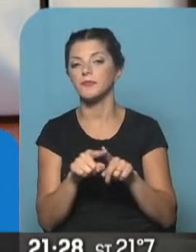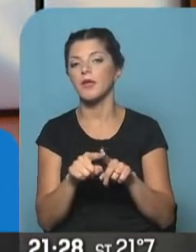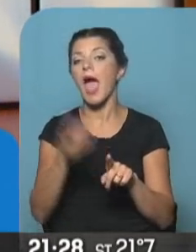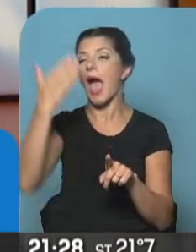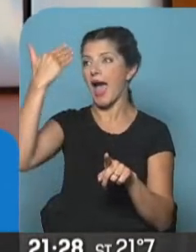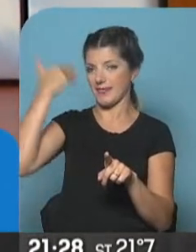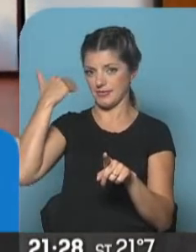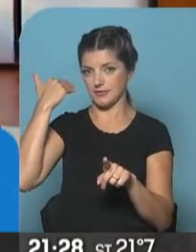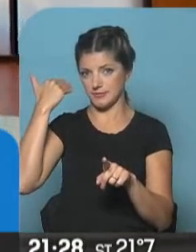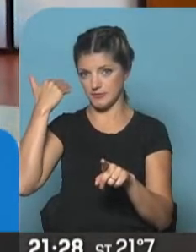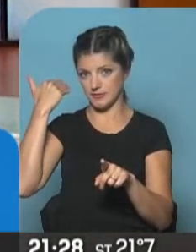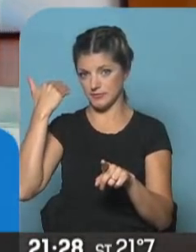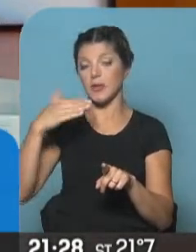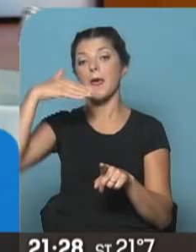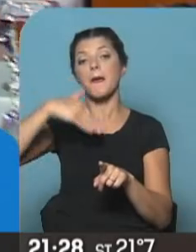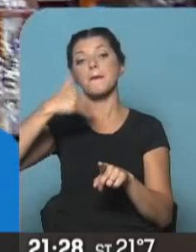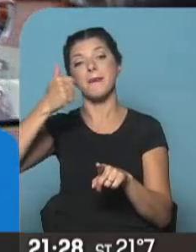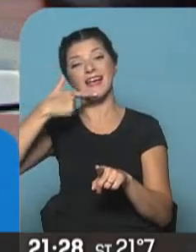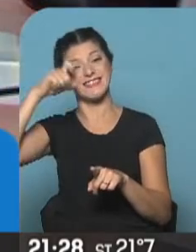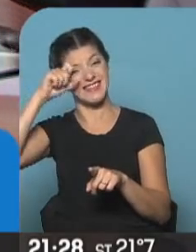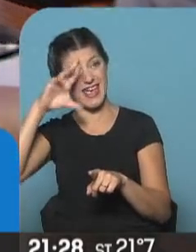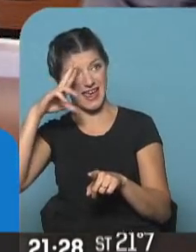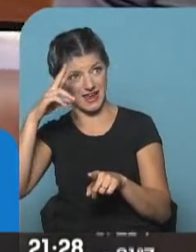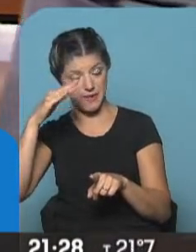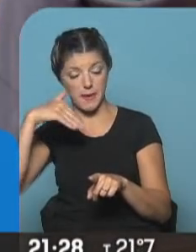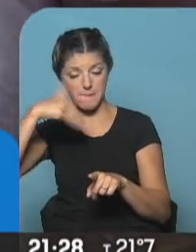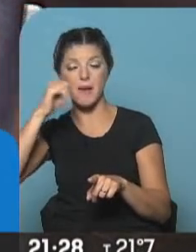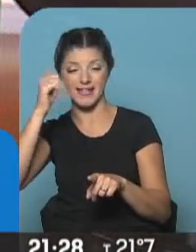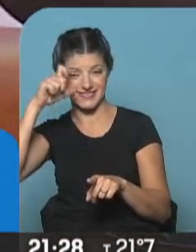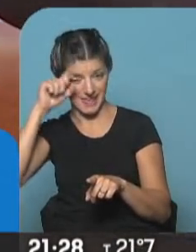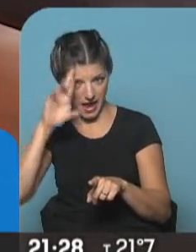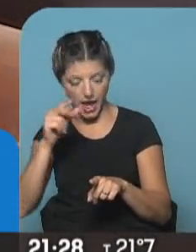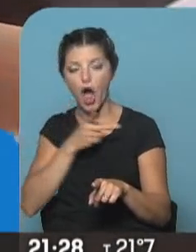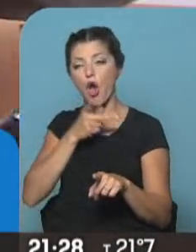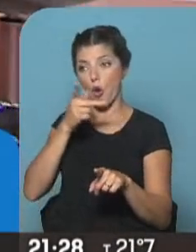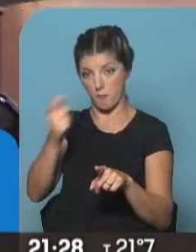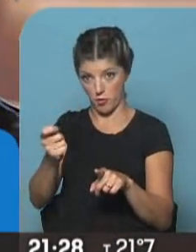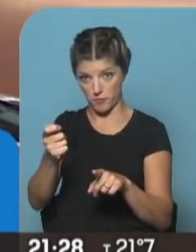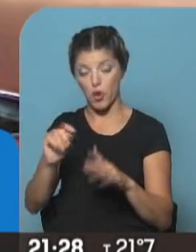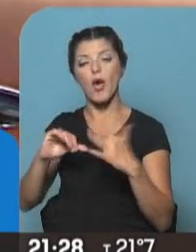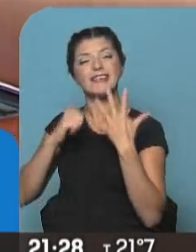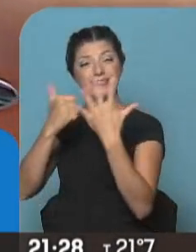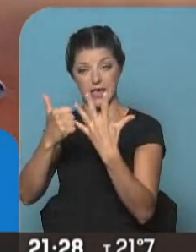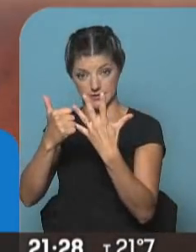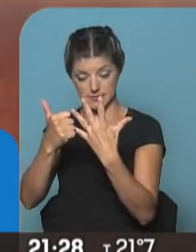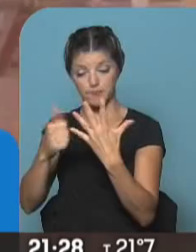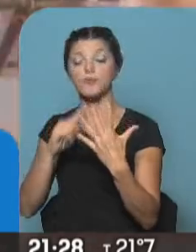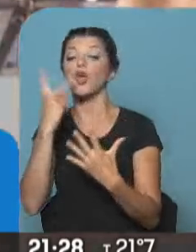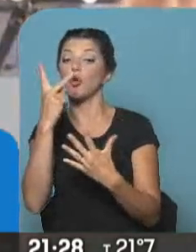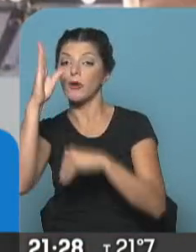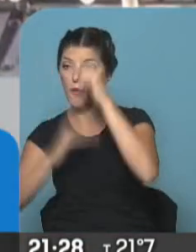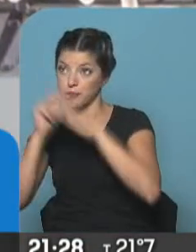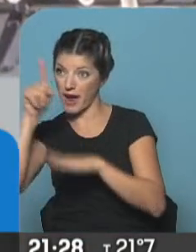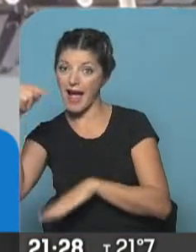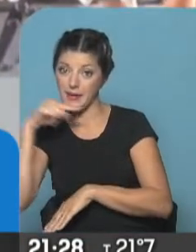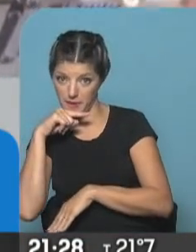época del proceso militar Macera, que era, y eran 6 submarinos, 2 que se construían en Alemania y